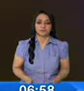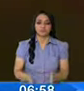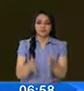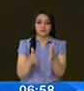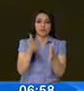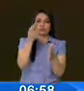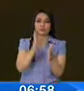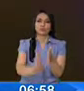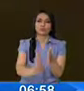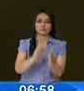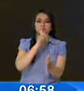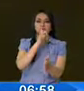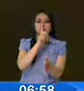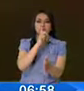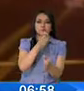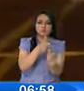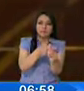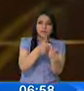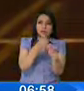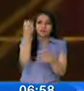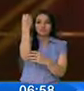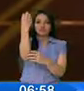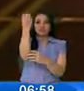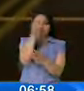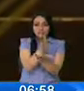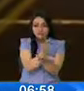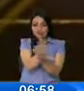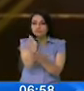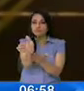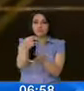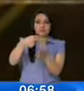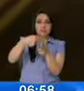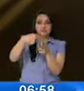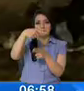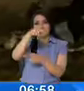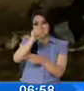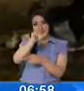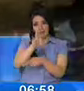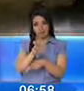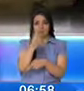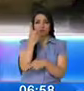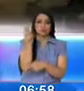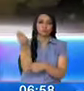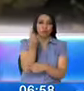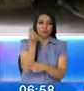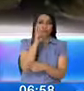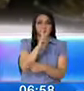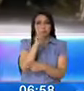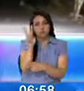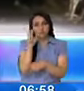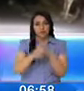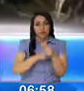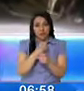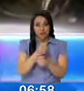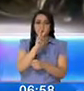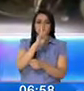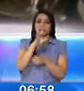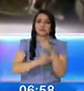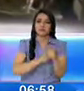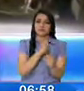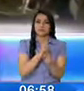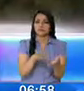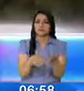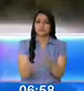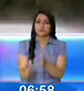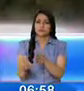de Latacunga, a la altura de los semáforos de ingreso a la Ciudadela Patria, dos jóvenes de 22 y 25 años fallecieron luego